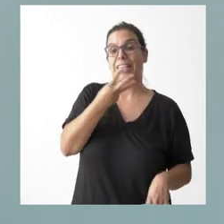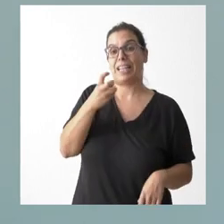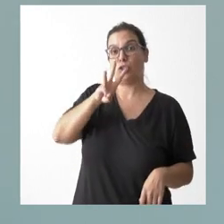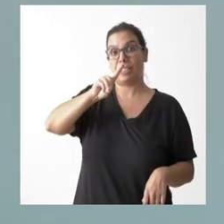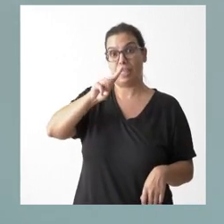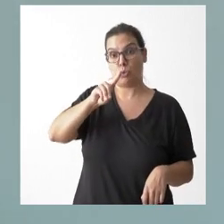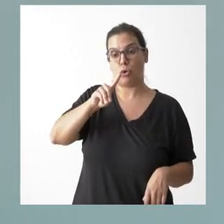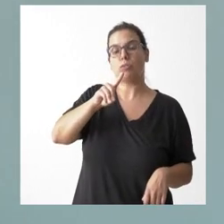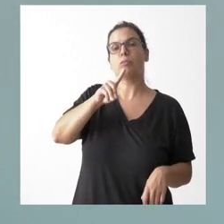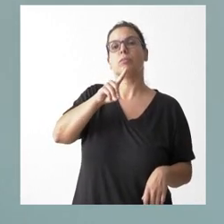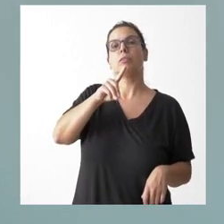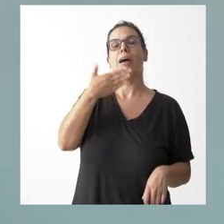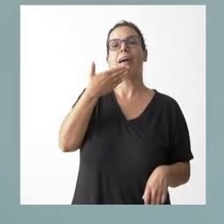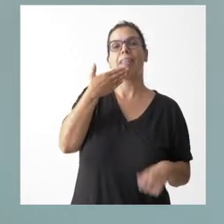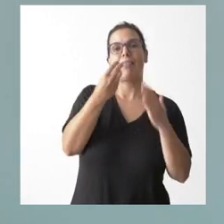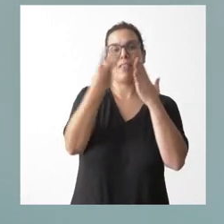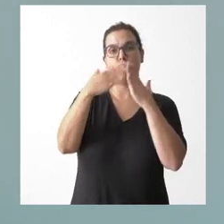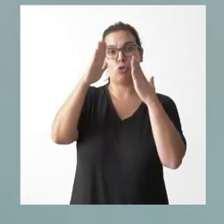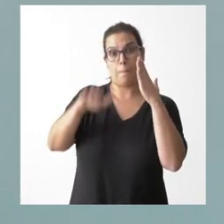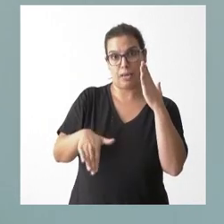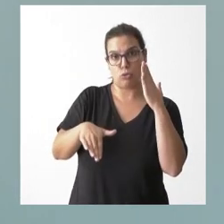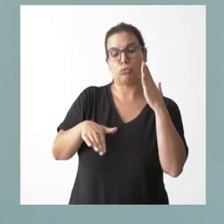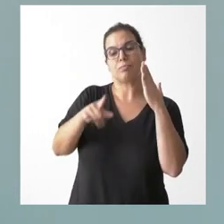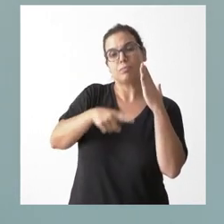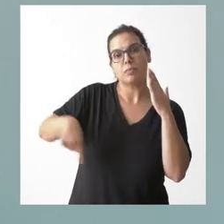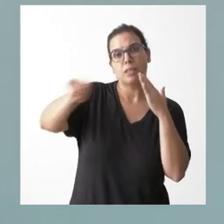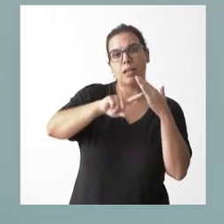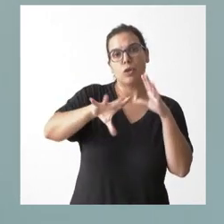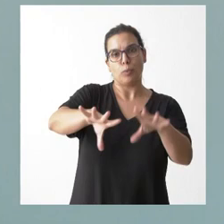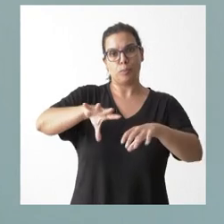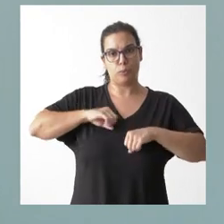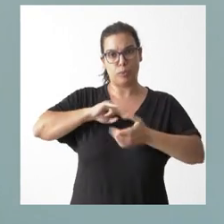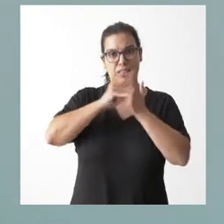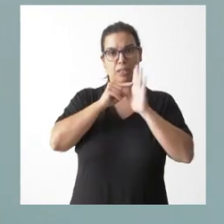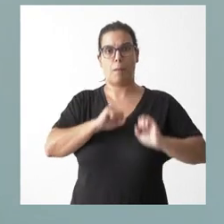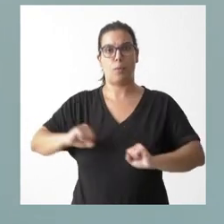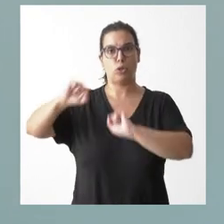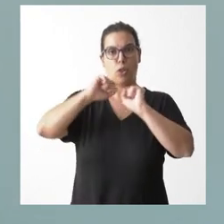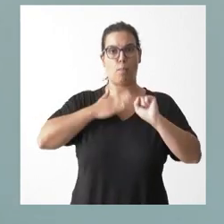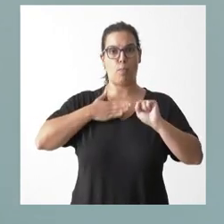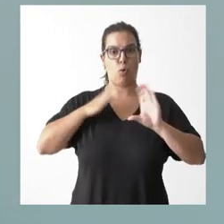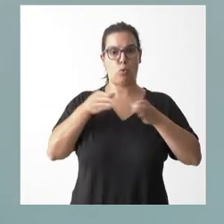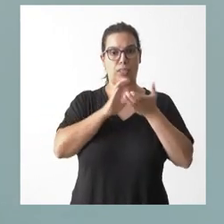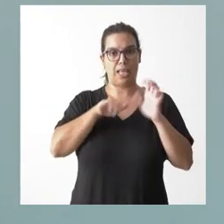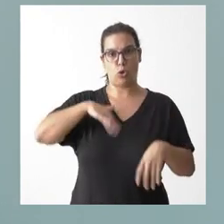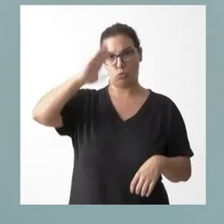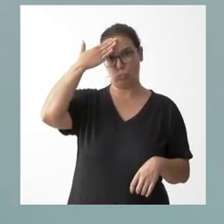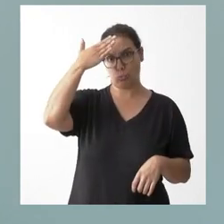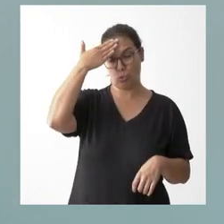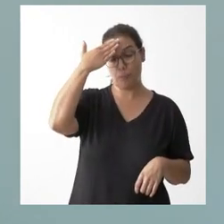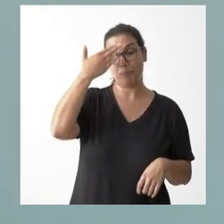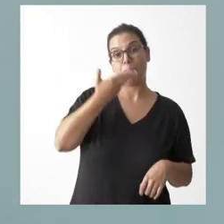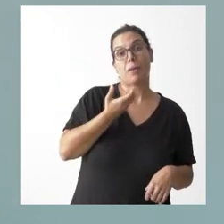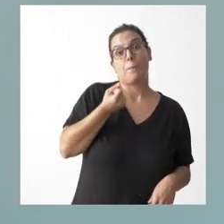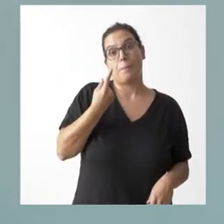menores que están en guarda provisional en el sistema de protección que tiene la Junta de Castilla y León, y